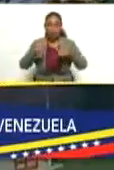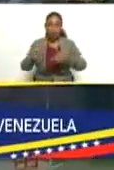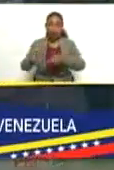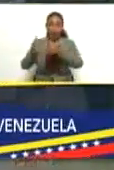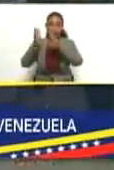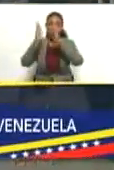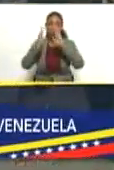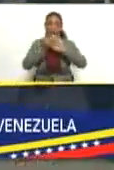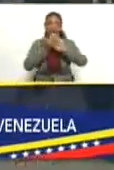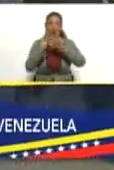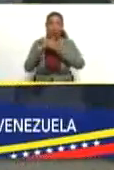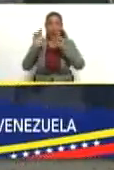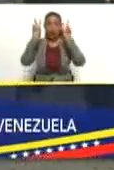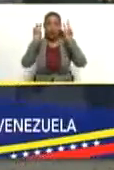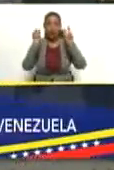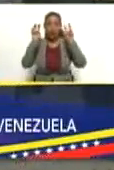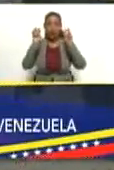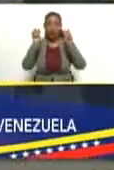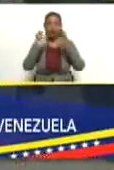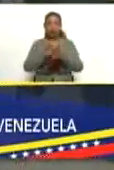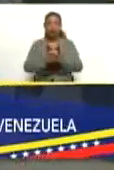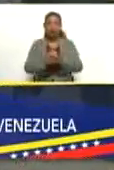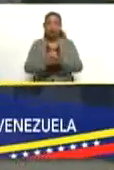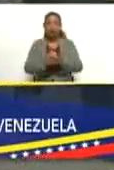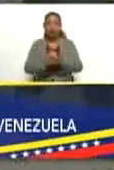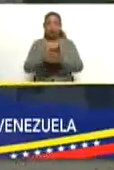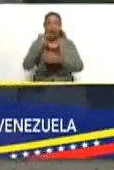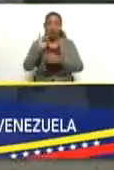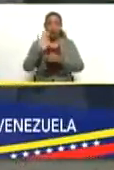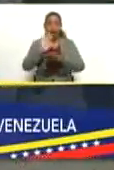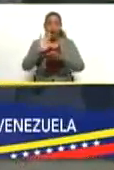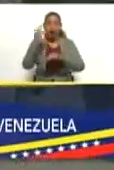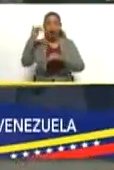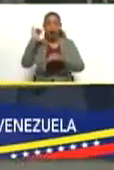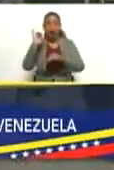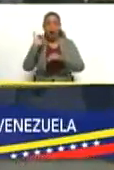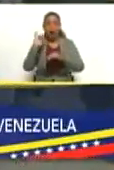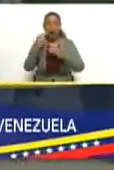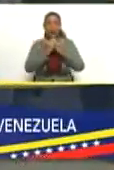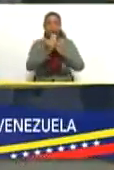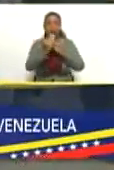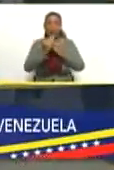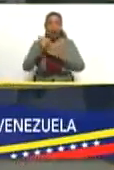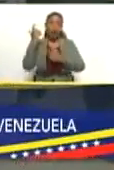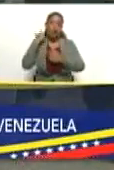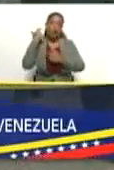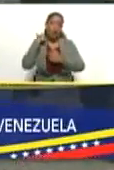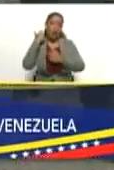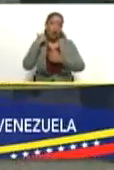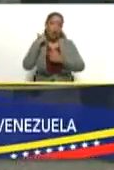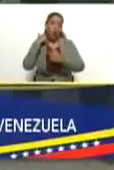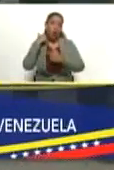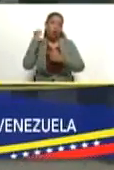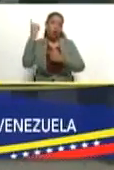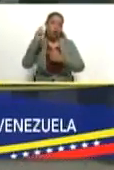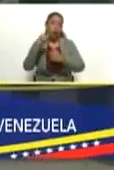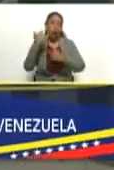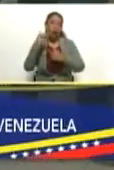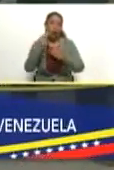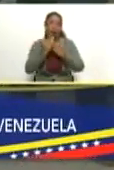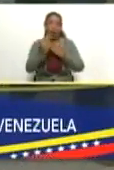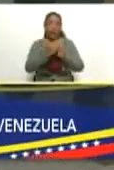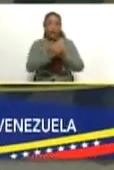esta urbanización, ya hay vecinos y vecinas antiguos. Los vecinos y vecinas antiguos, le pido